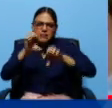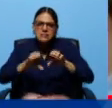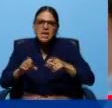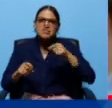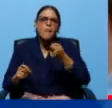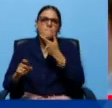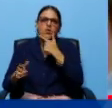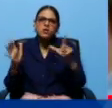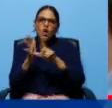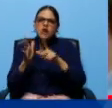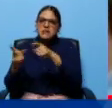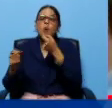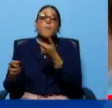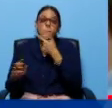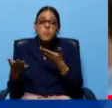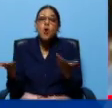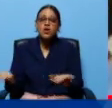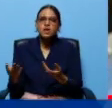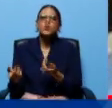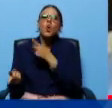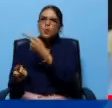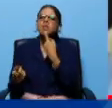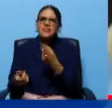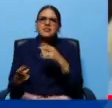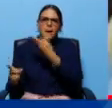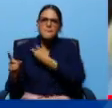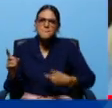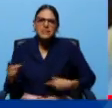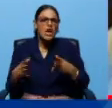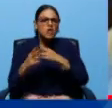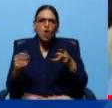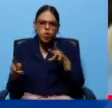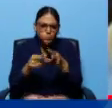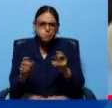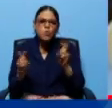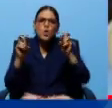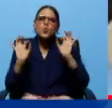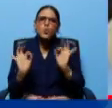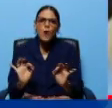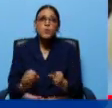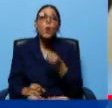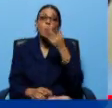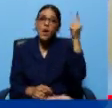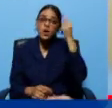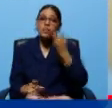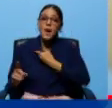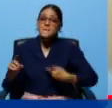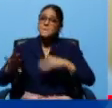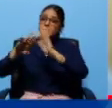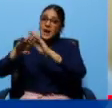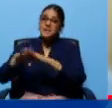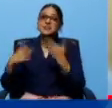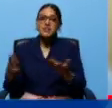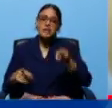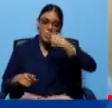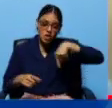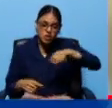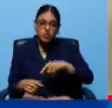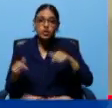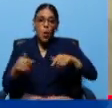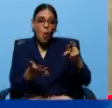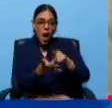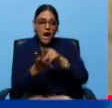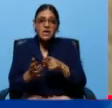hermoso liceo que ha quedado bellísimo, como usted dice, mi comandante en jefe, de paquete. Buenos días, señor presidente. Bueno, estamos en